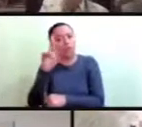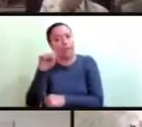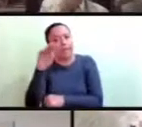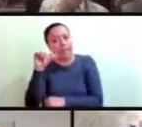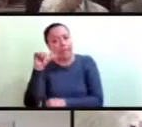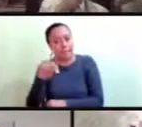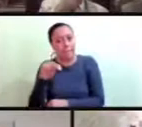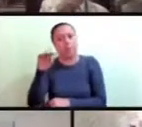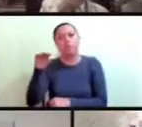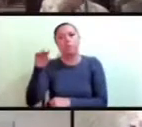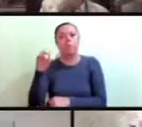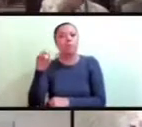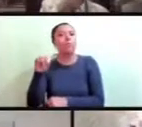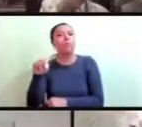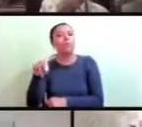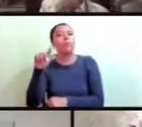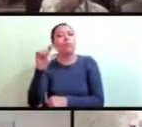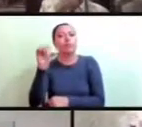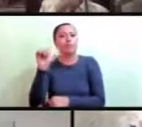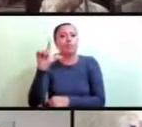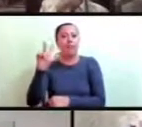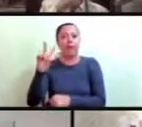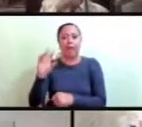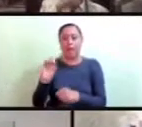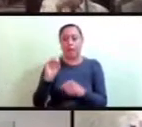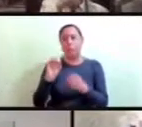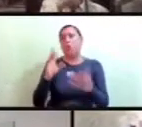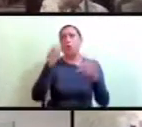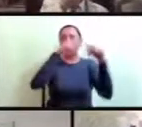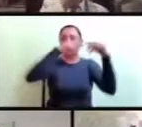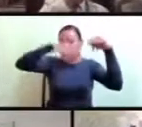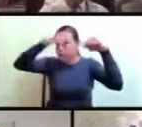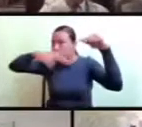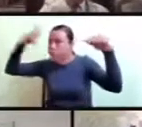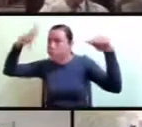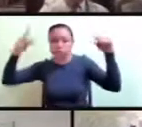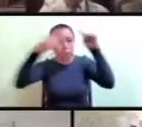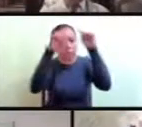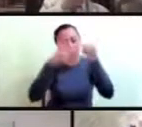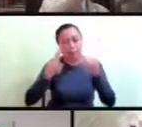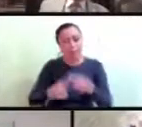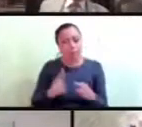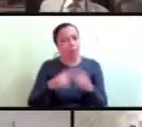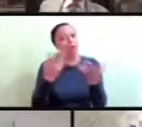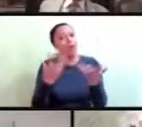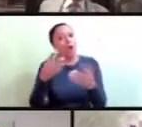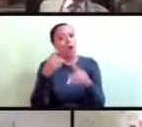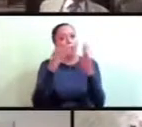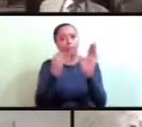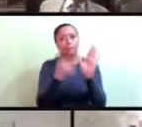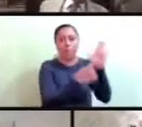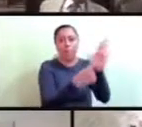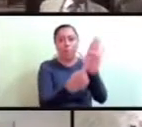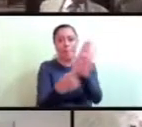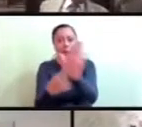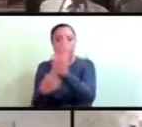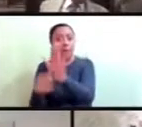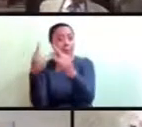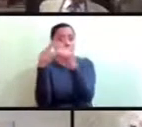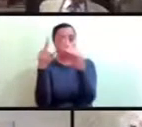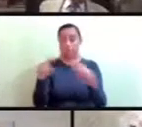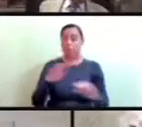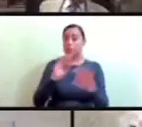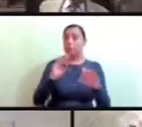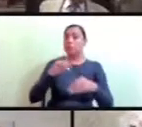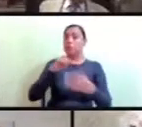diseño de cartel, con sus coloridos acentos y contrastes, los cuales han sido expuestos en diferentes partes del mundo y desde